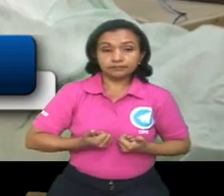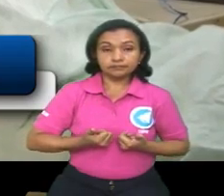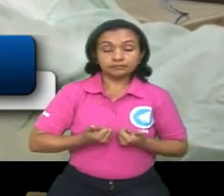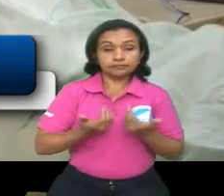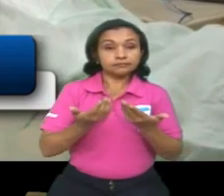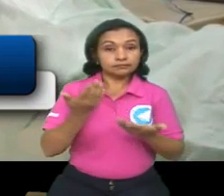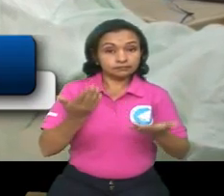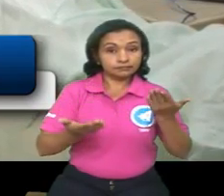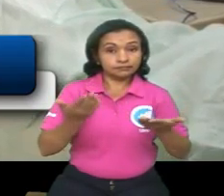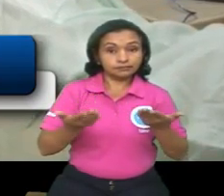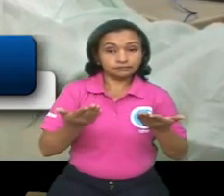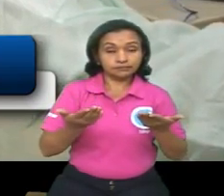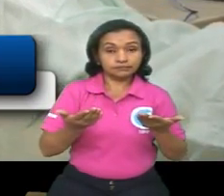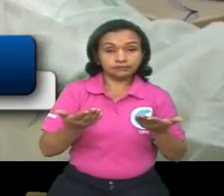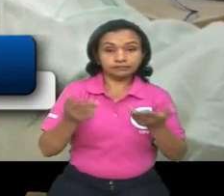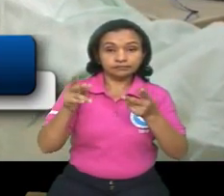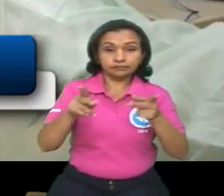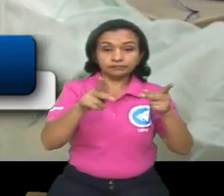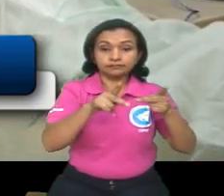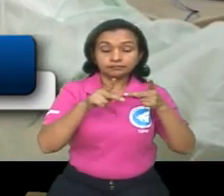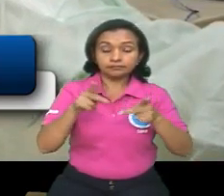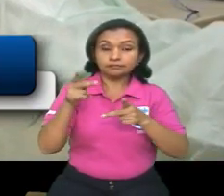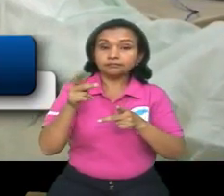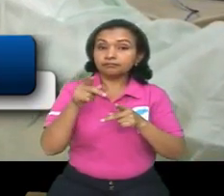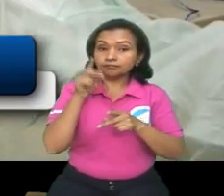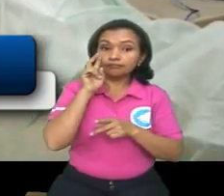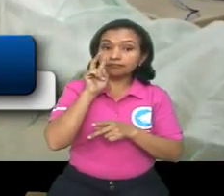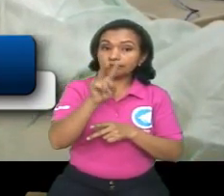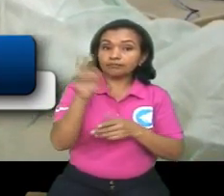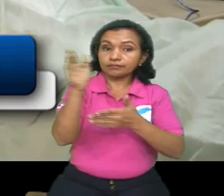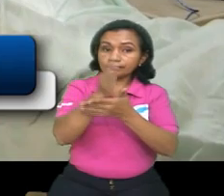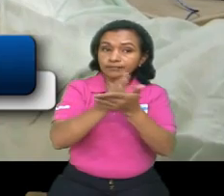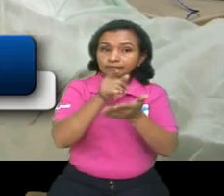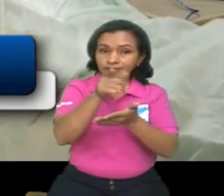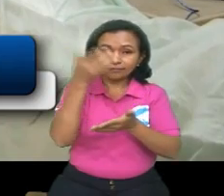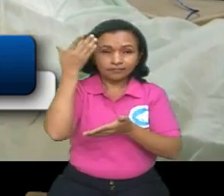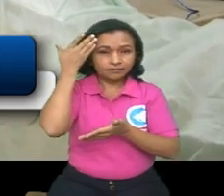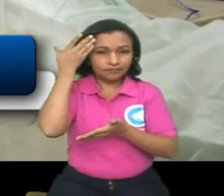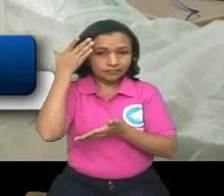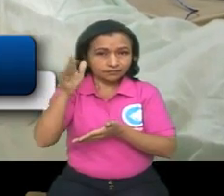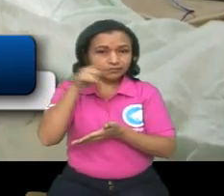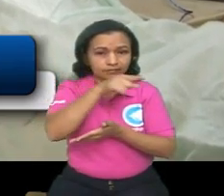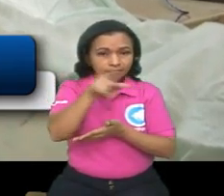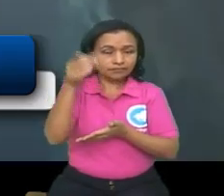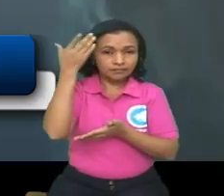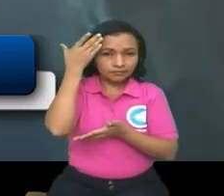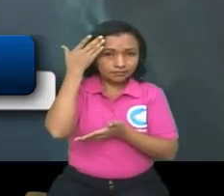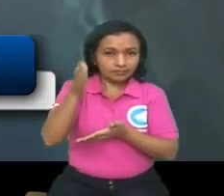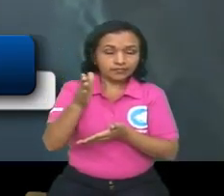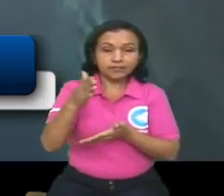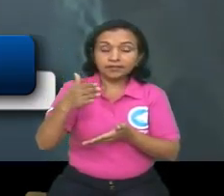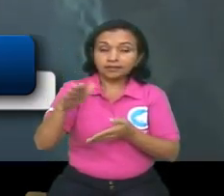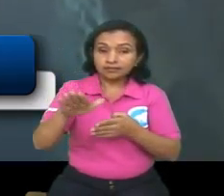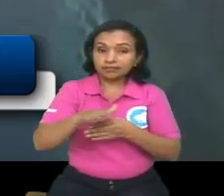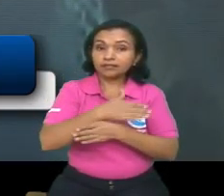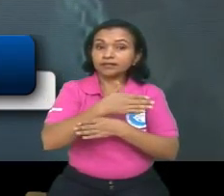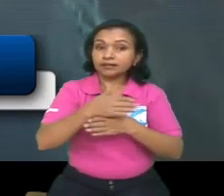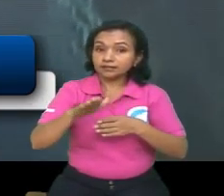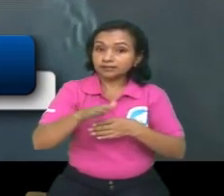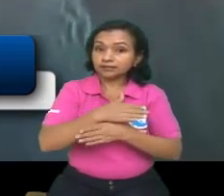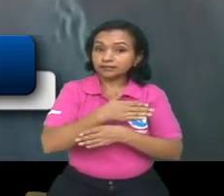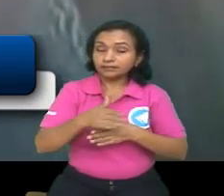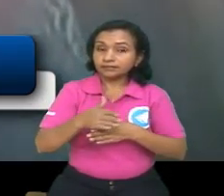pues las pacientes que me están viendo y algunas de ellas saben y han pasado por esto, es diferente